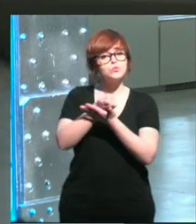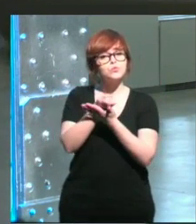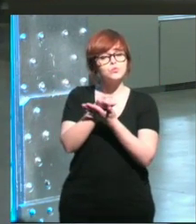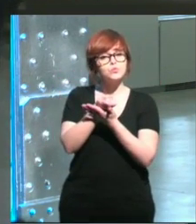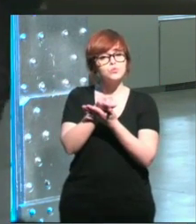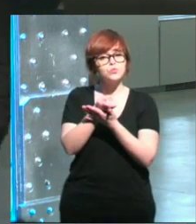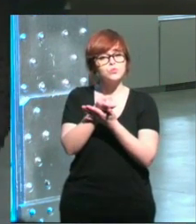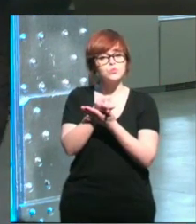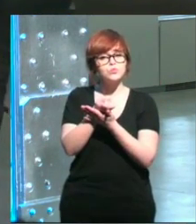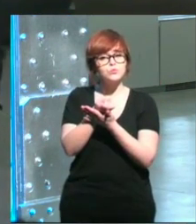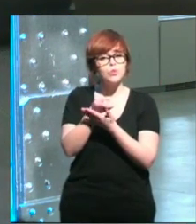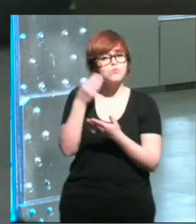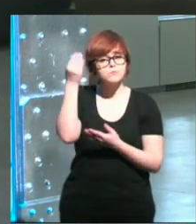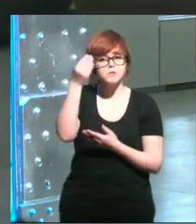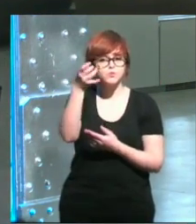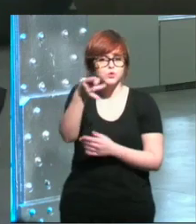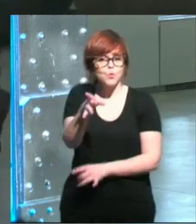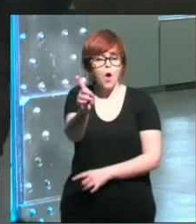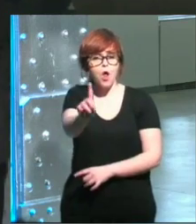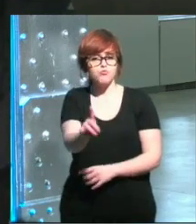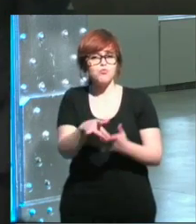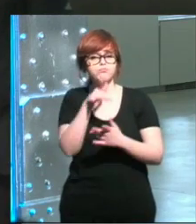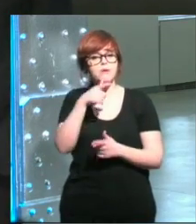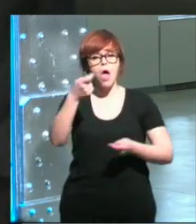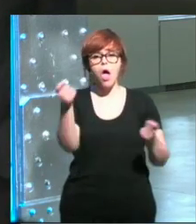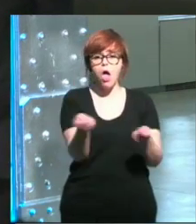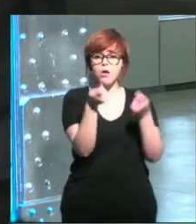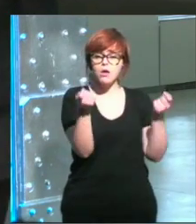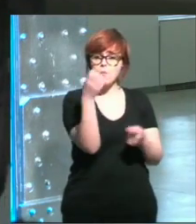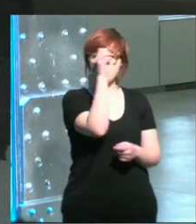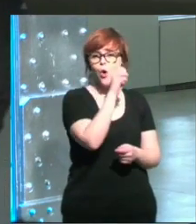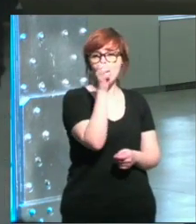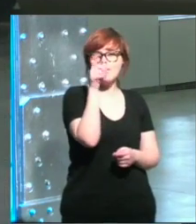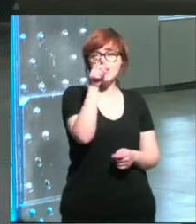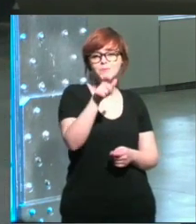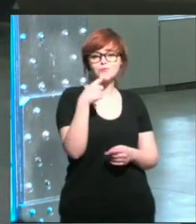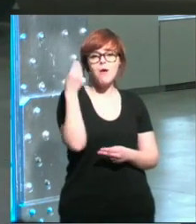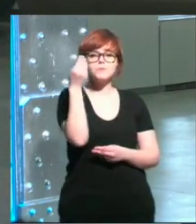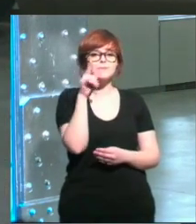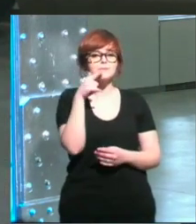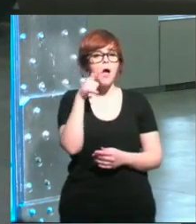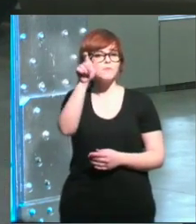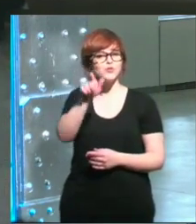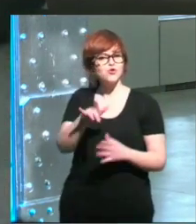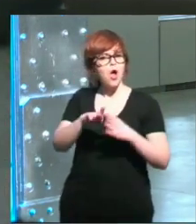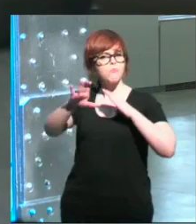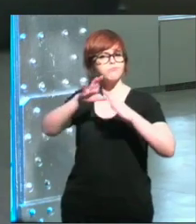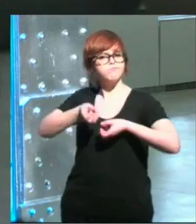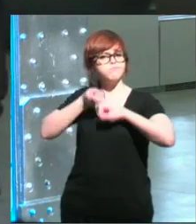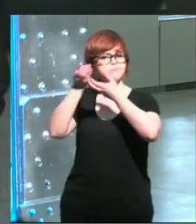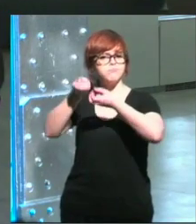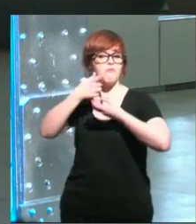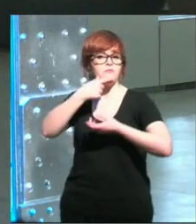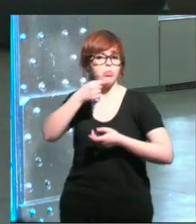Cuando pensamos en la campaña de Obama, hay muchísima gente que piensa inmediatamente en Obama, el gran comunicador. Hay una historia muy